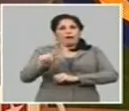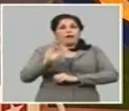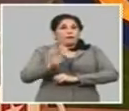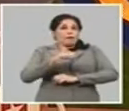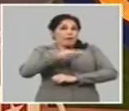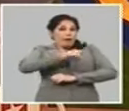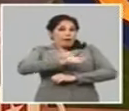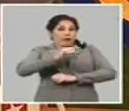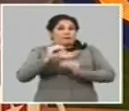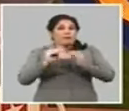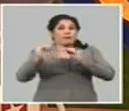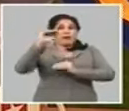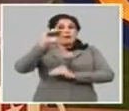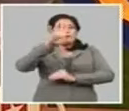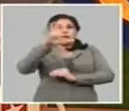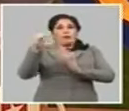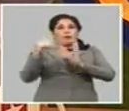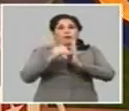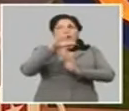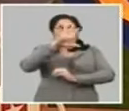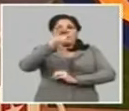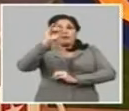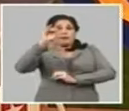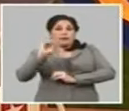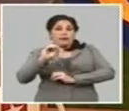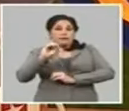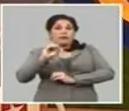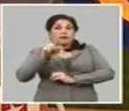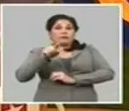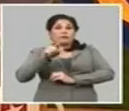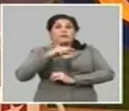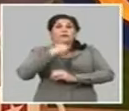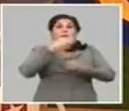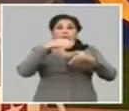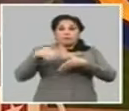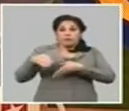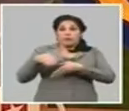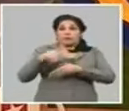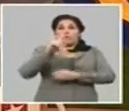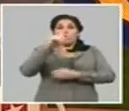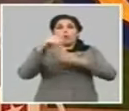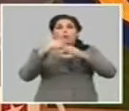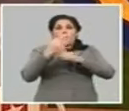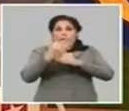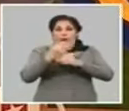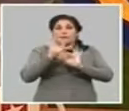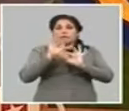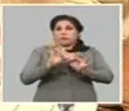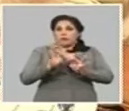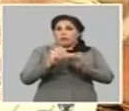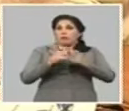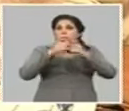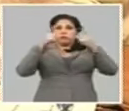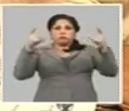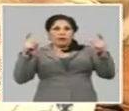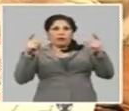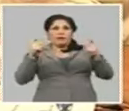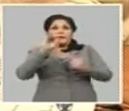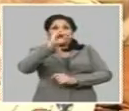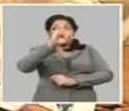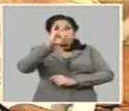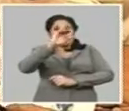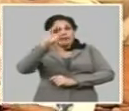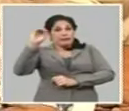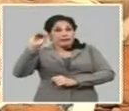aumentó en 5 mil 560 casos con 649 fallecidos en un reporte era un pequeña base 700 antier